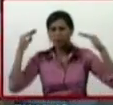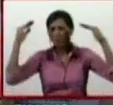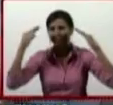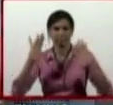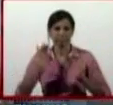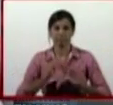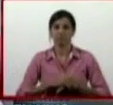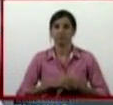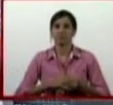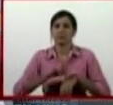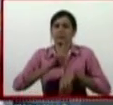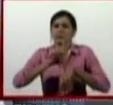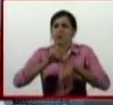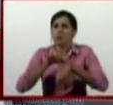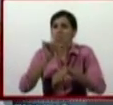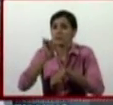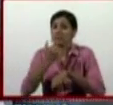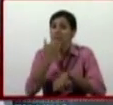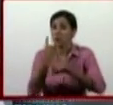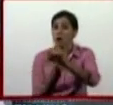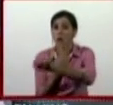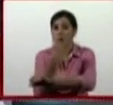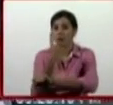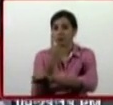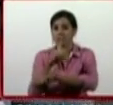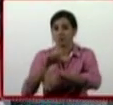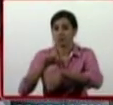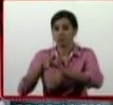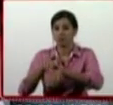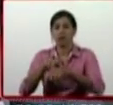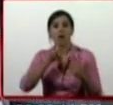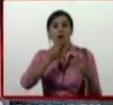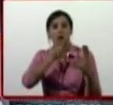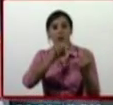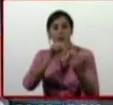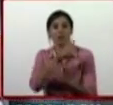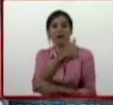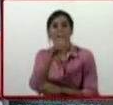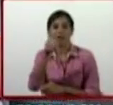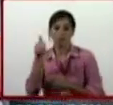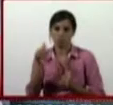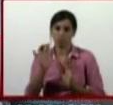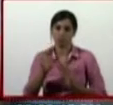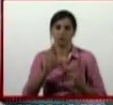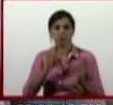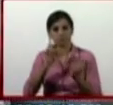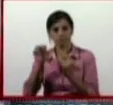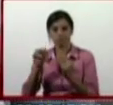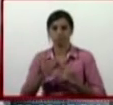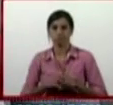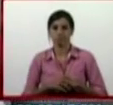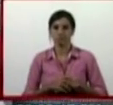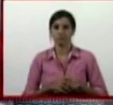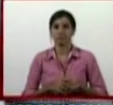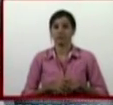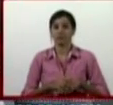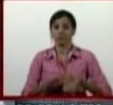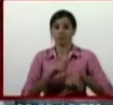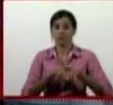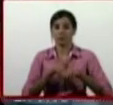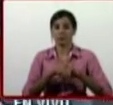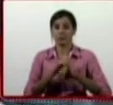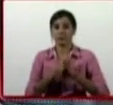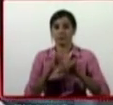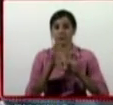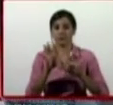nos retardamos un poco, casi una hora, porque estuvimos hablando con cada uno de ellos, hasta donde nos da el tiempo físico y